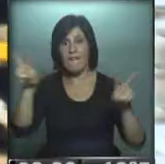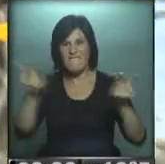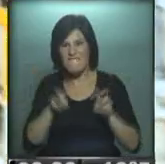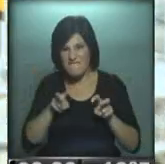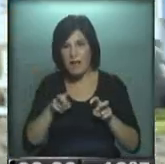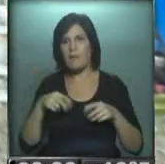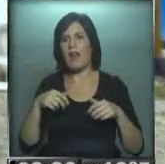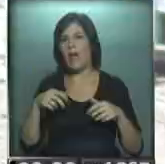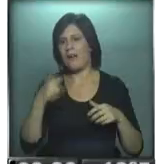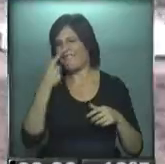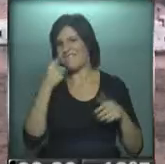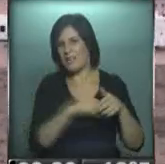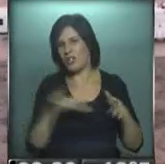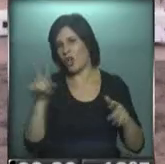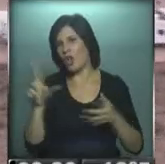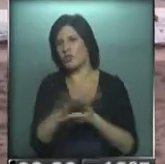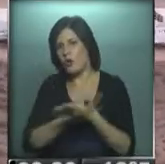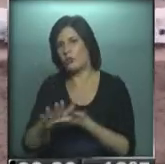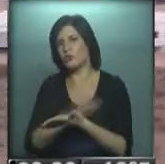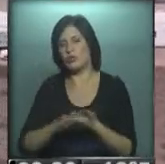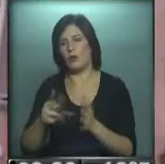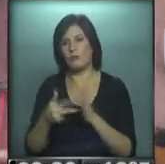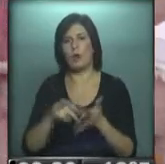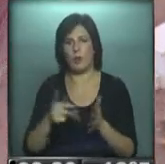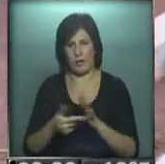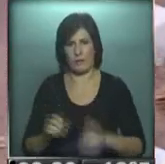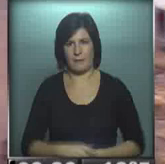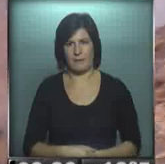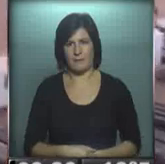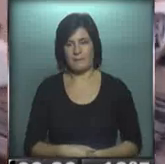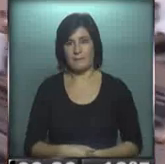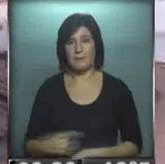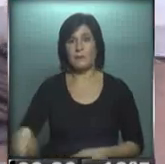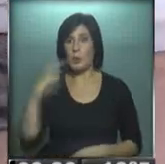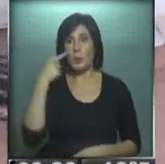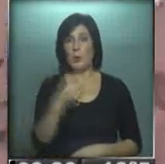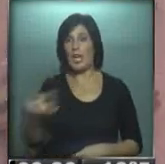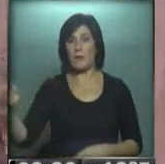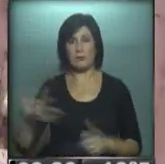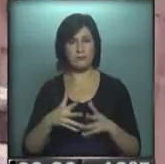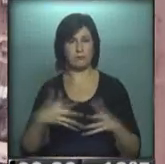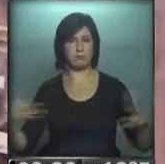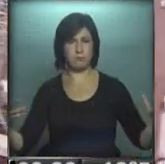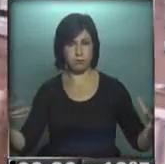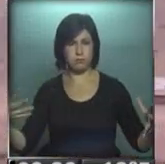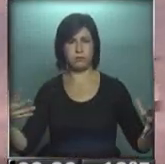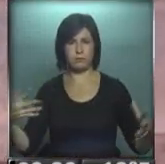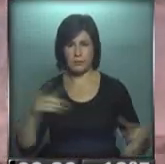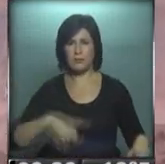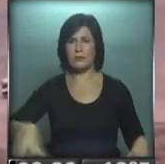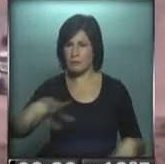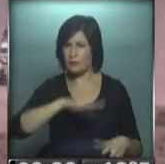viene a solucionar el problema. Y aquí se puede divisar la inmensidad, la magnitud de lo que